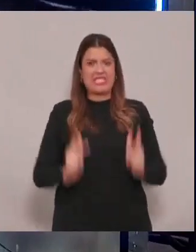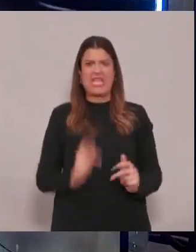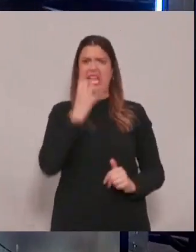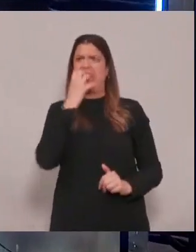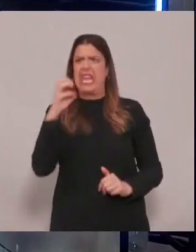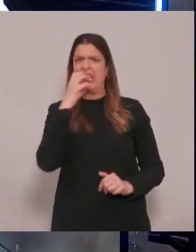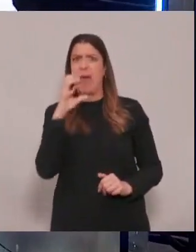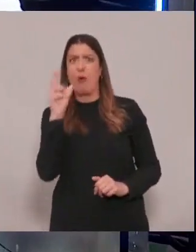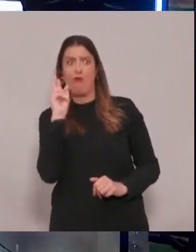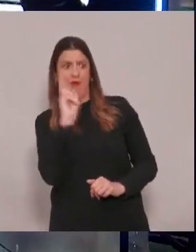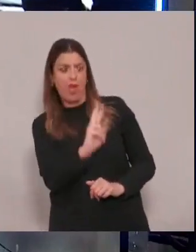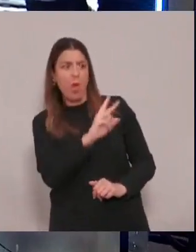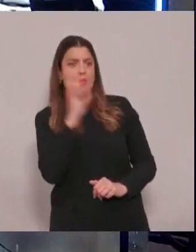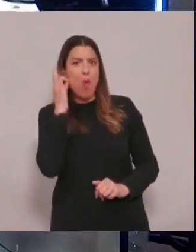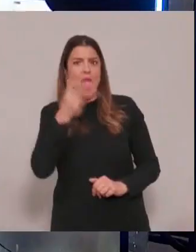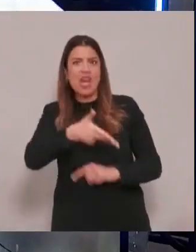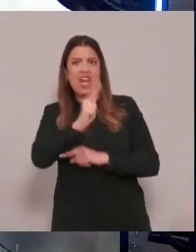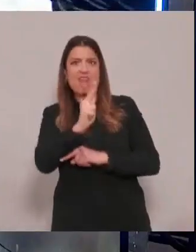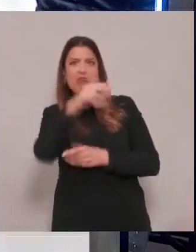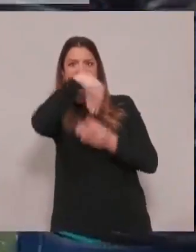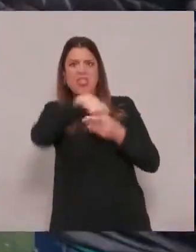revólver cargado con seis balas varios padres se acerca